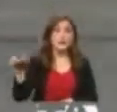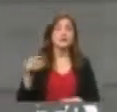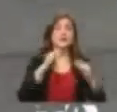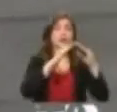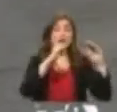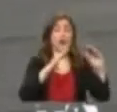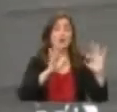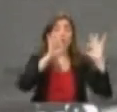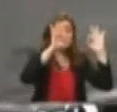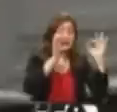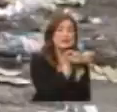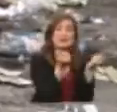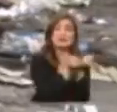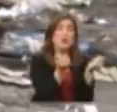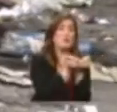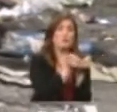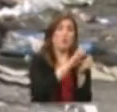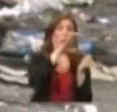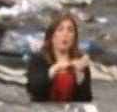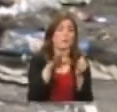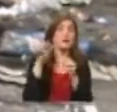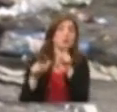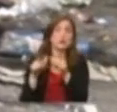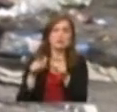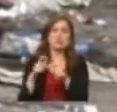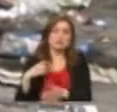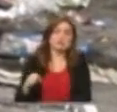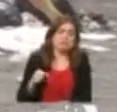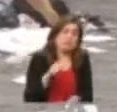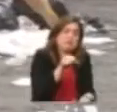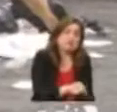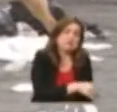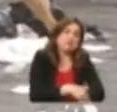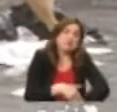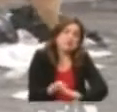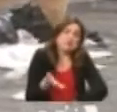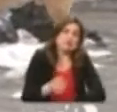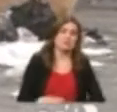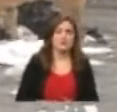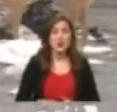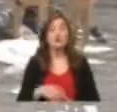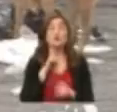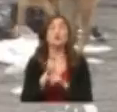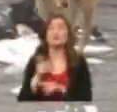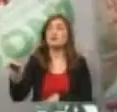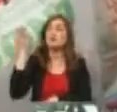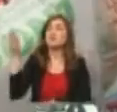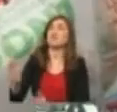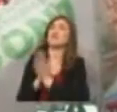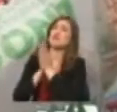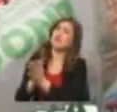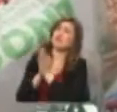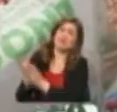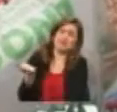carga lateral ya no dan abasto y los vecinos se ven obligados a colocar las fundas en calles y aceras por eso le piden encarecidamente al